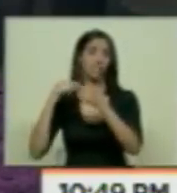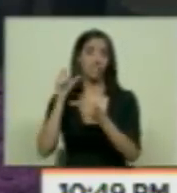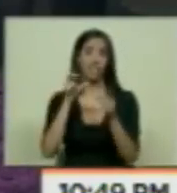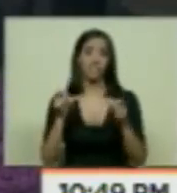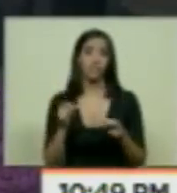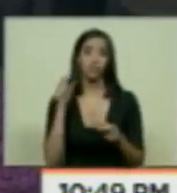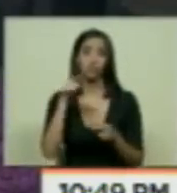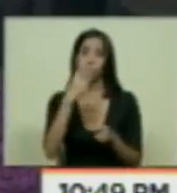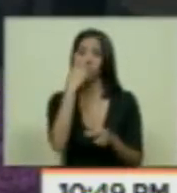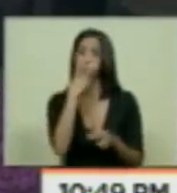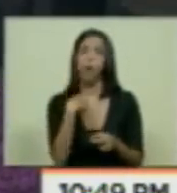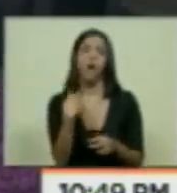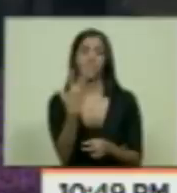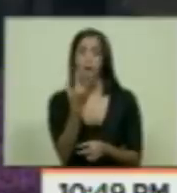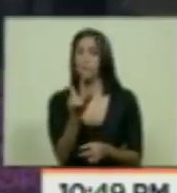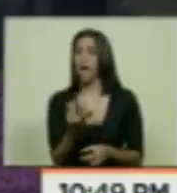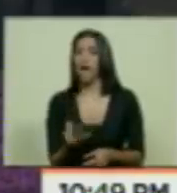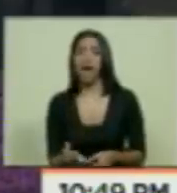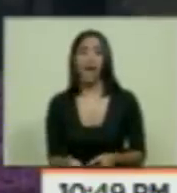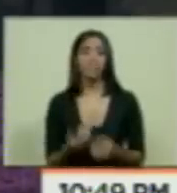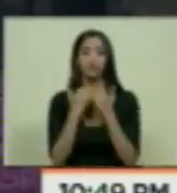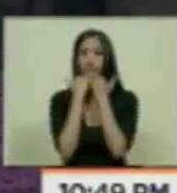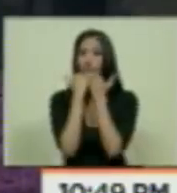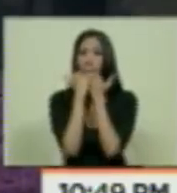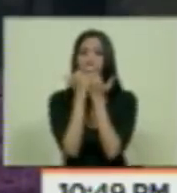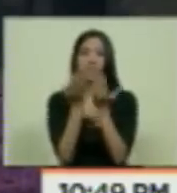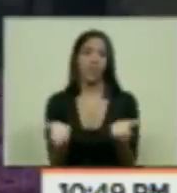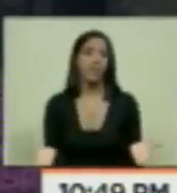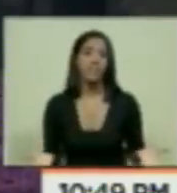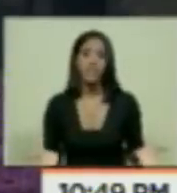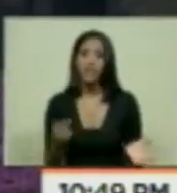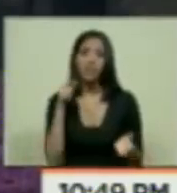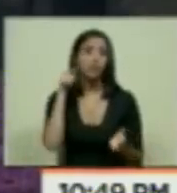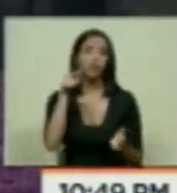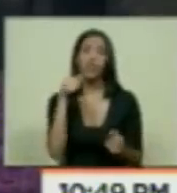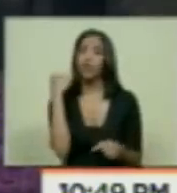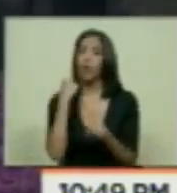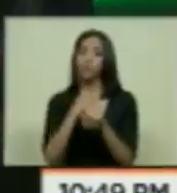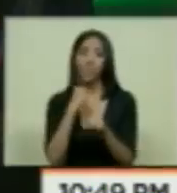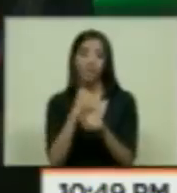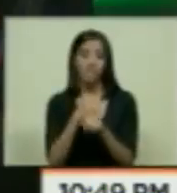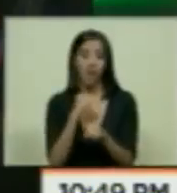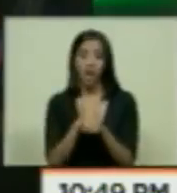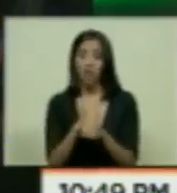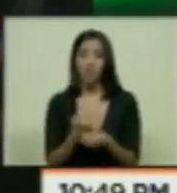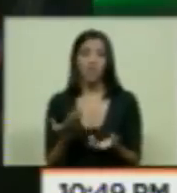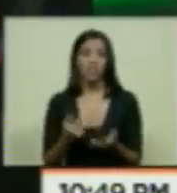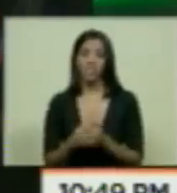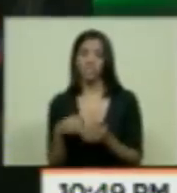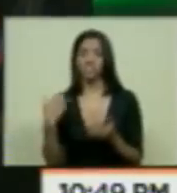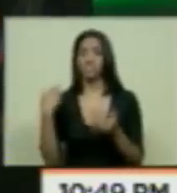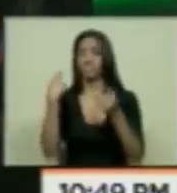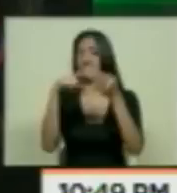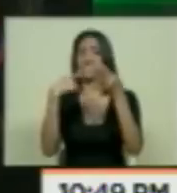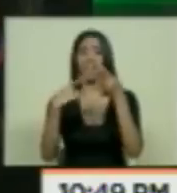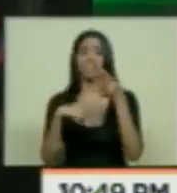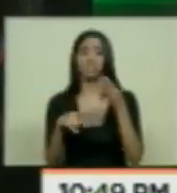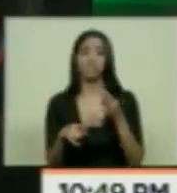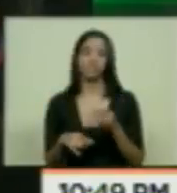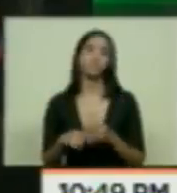un pobretón de mierda, usted no sirve para nada, usted lo que es un obrero, es un albañil, etcétera, etcétera.